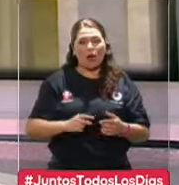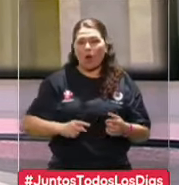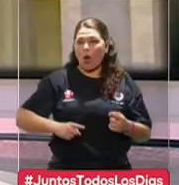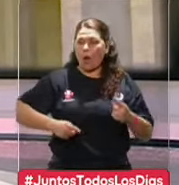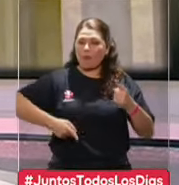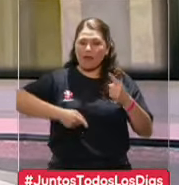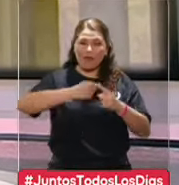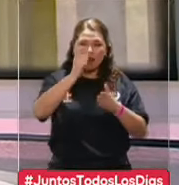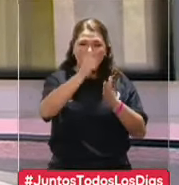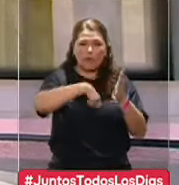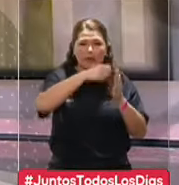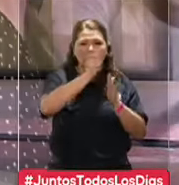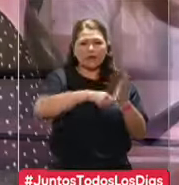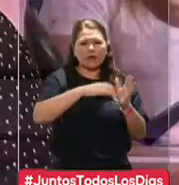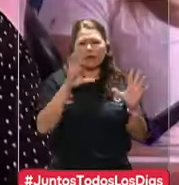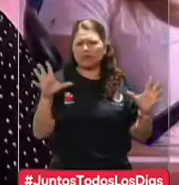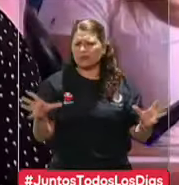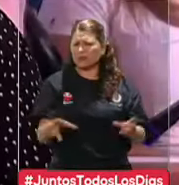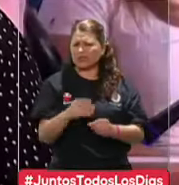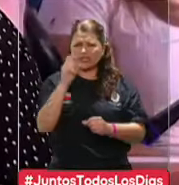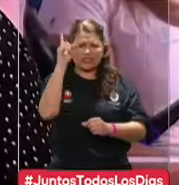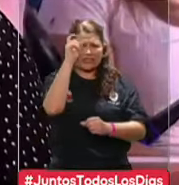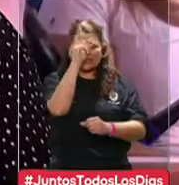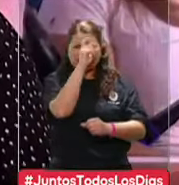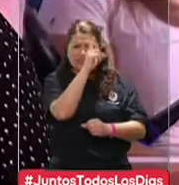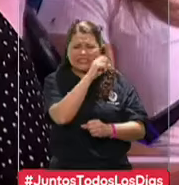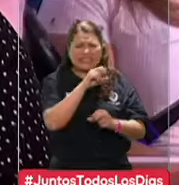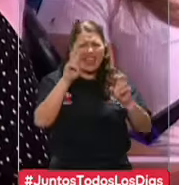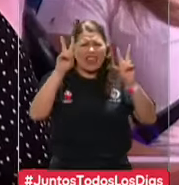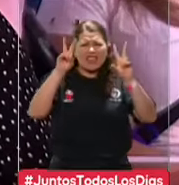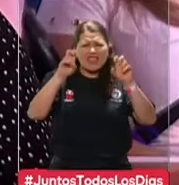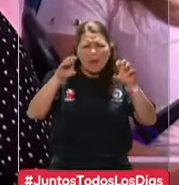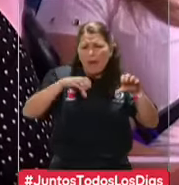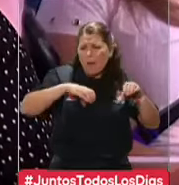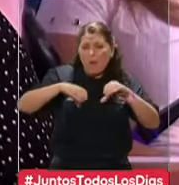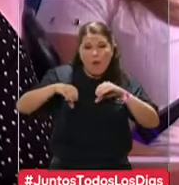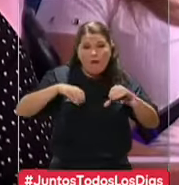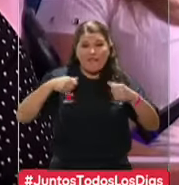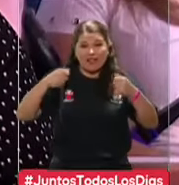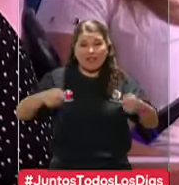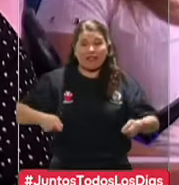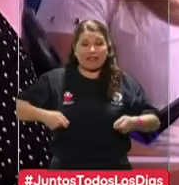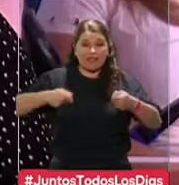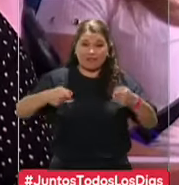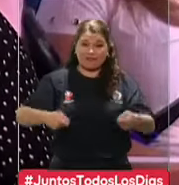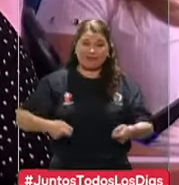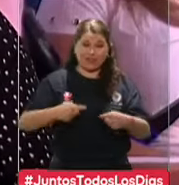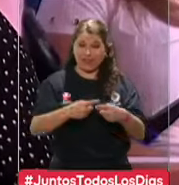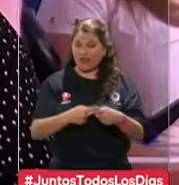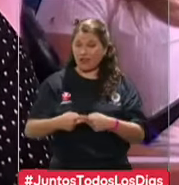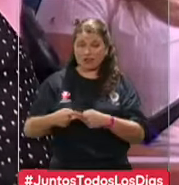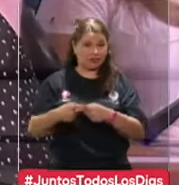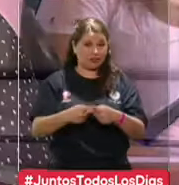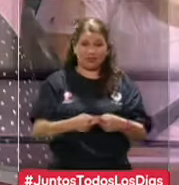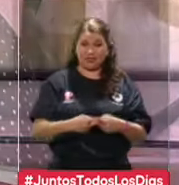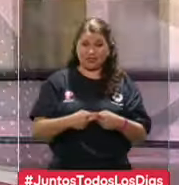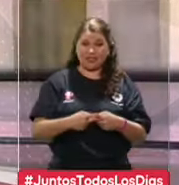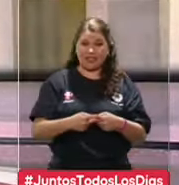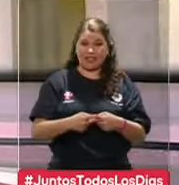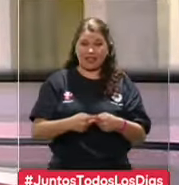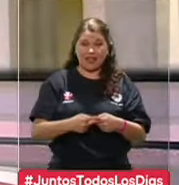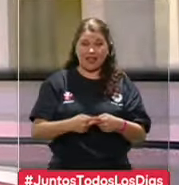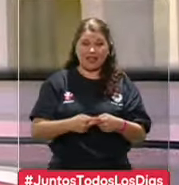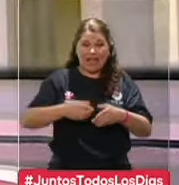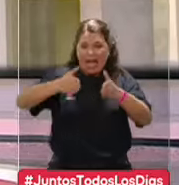meses fue súper complicado, ya sea por temas de movilidad. Bien sabemos que la sociedad, ya sea en temas de infraestructura, no